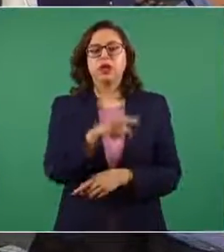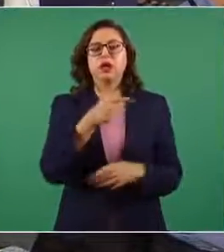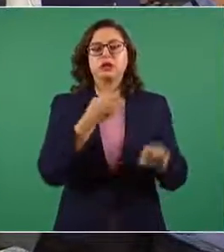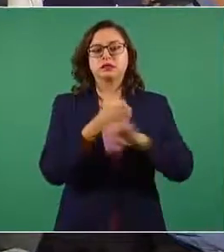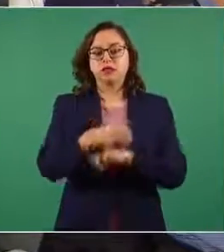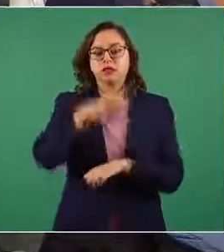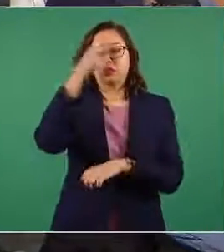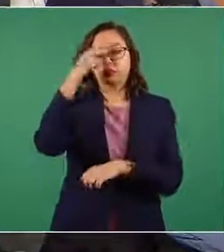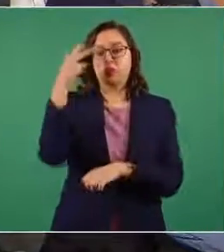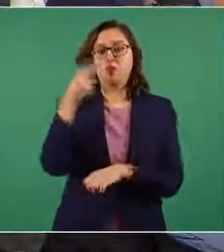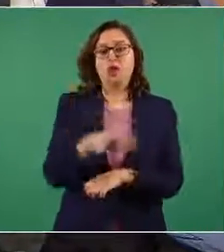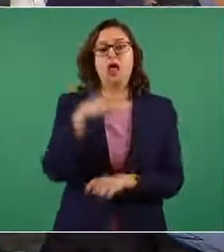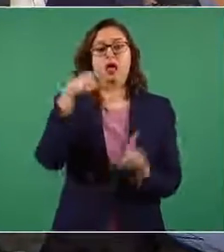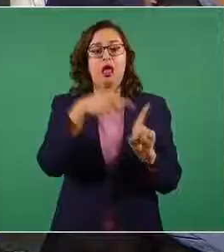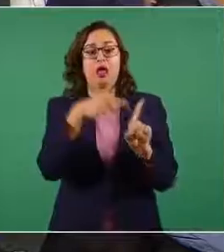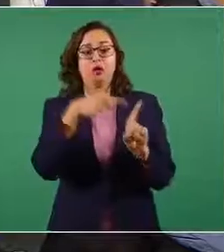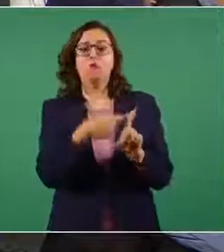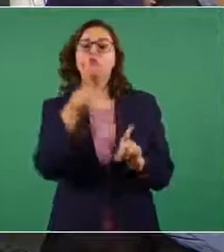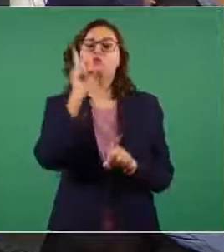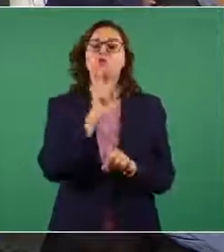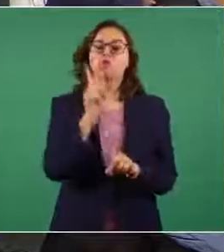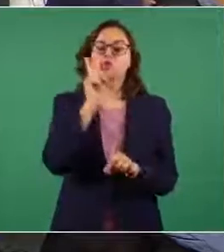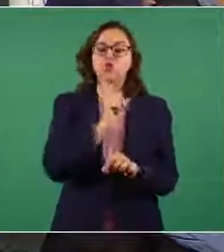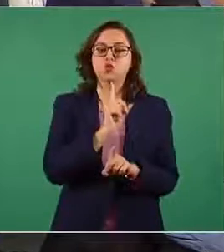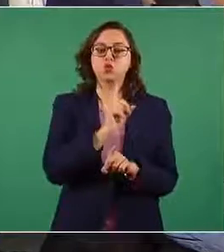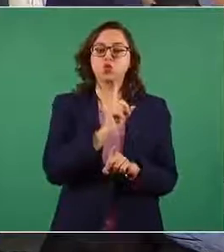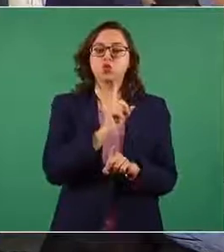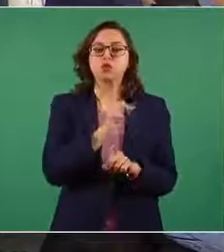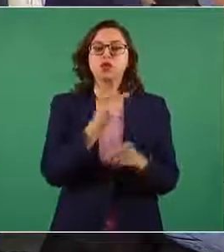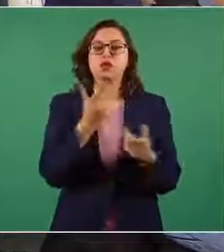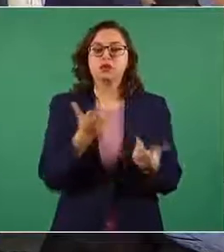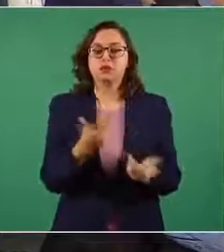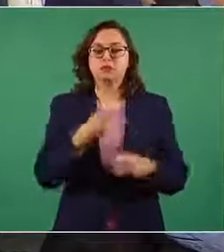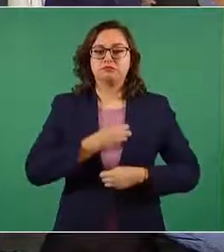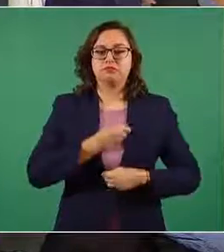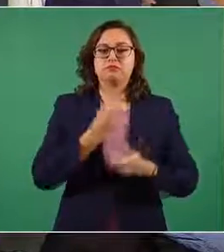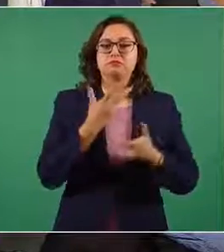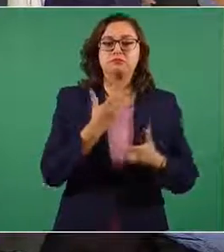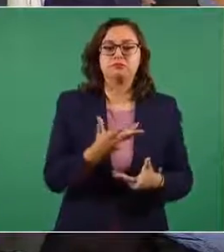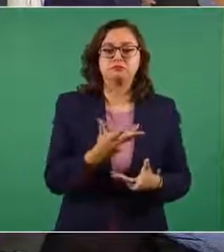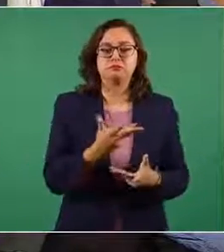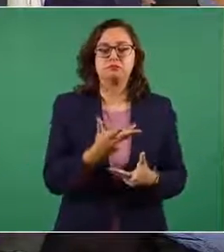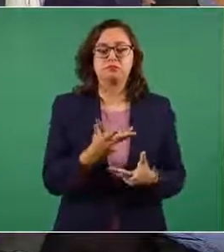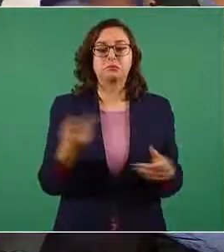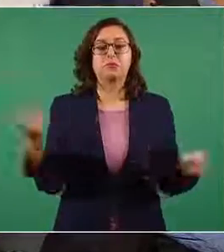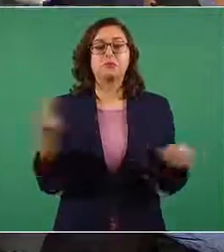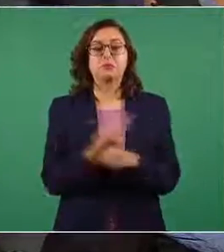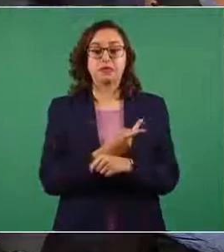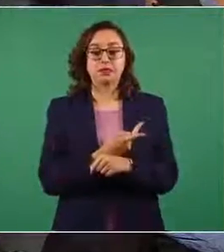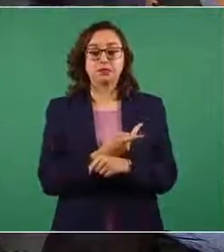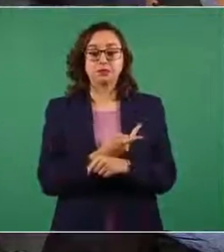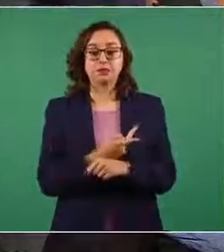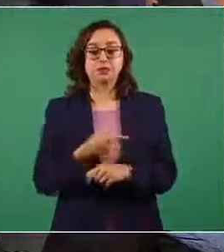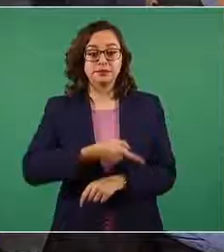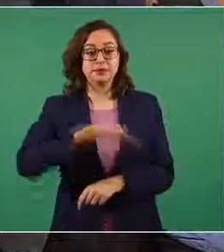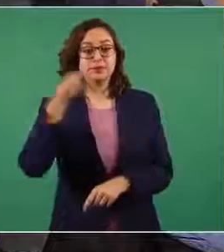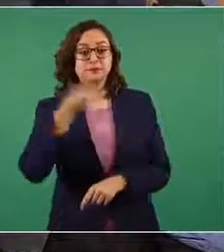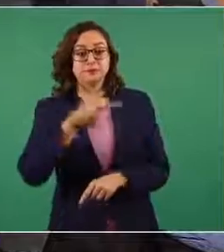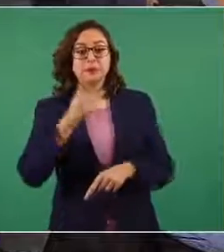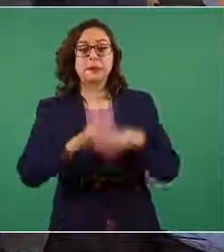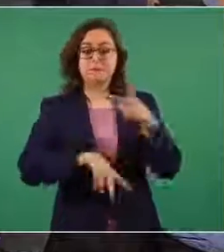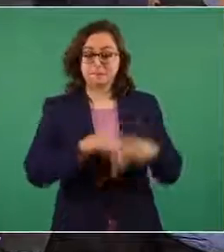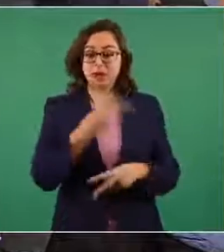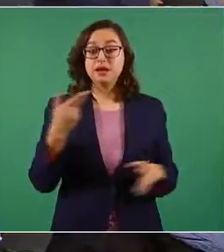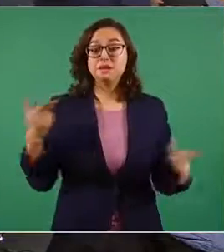Estado de México porque se atrevió, todo parece indicar que de ahí proviene estas amenazas, incluso ya de muerte, porque